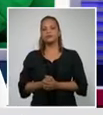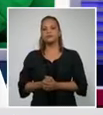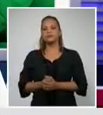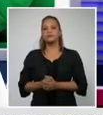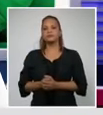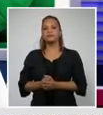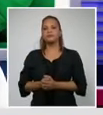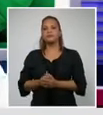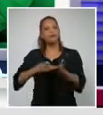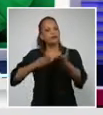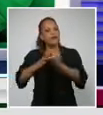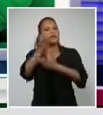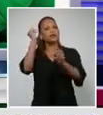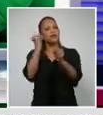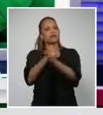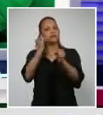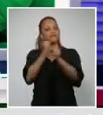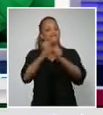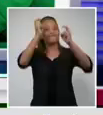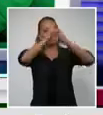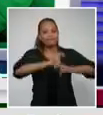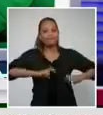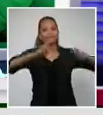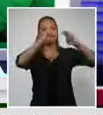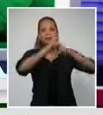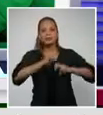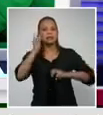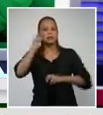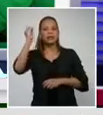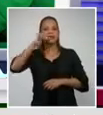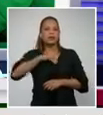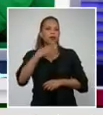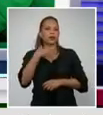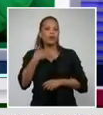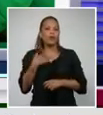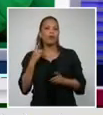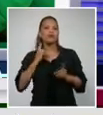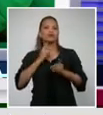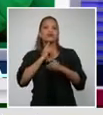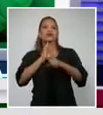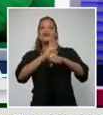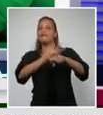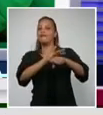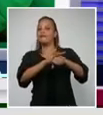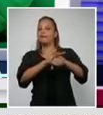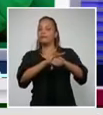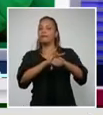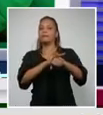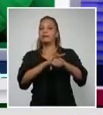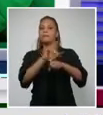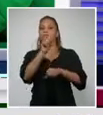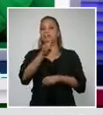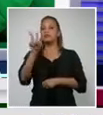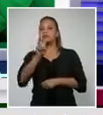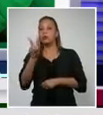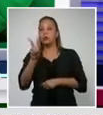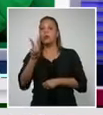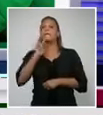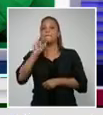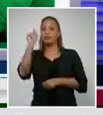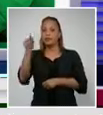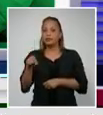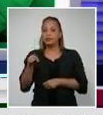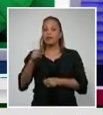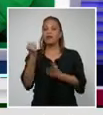trabaja todavía hoy para precisar la fuente de infección de 22 personas que se diagnosticaron ayer